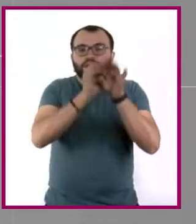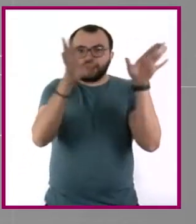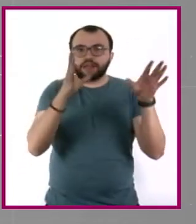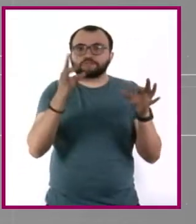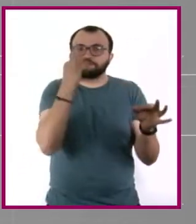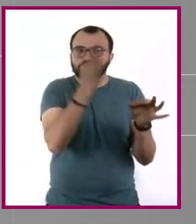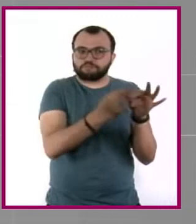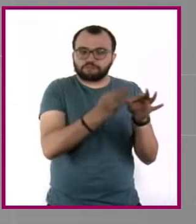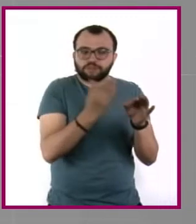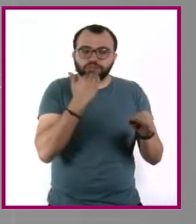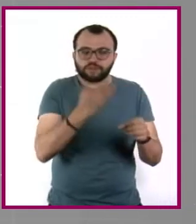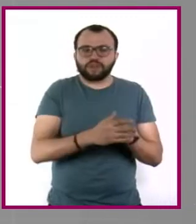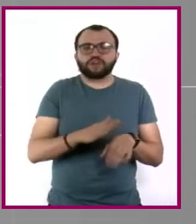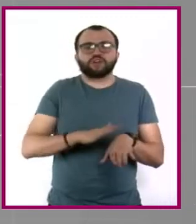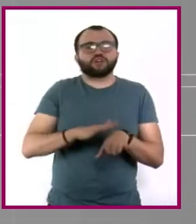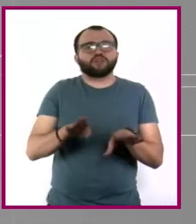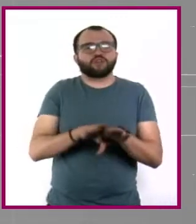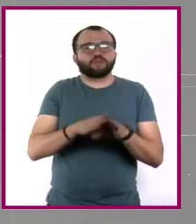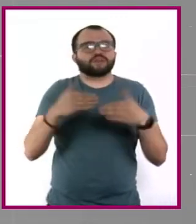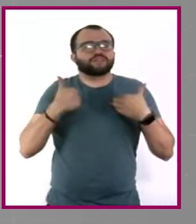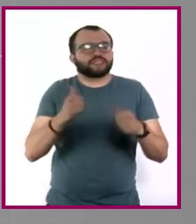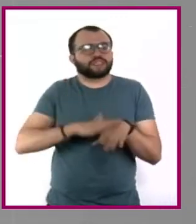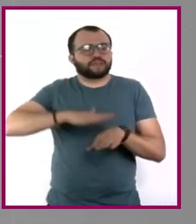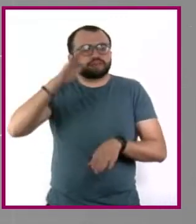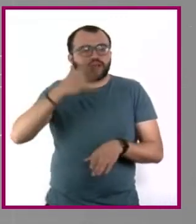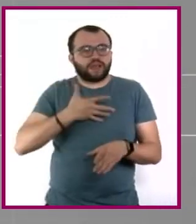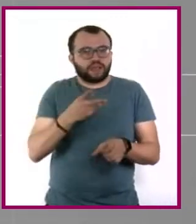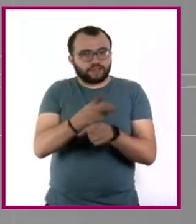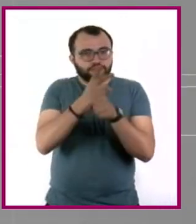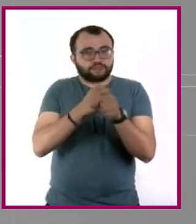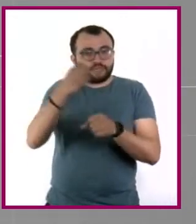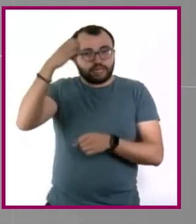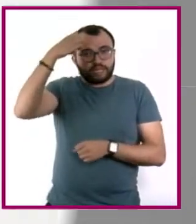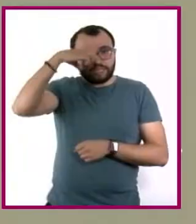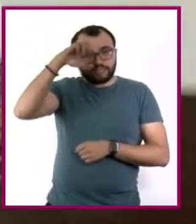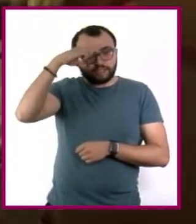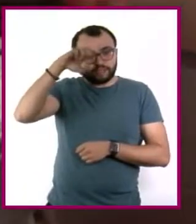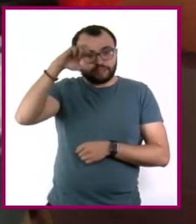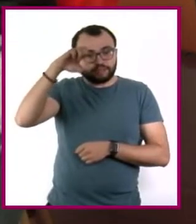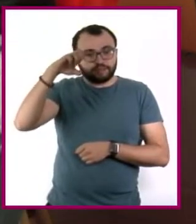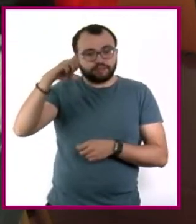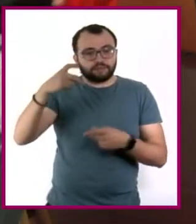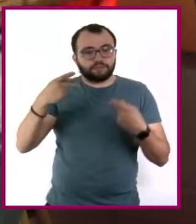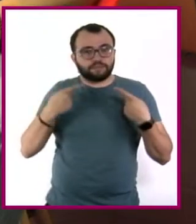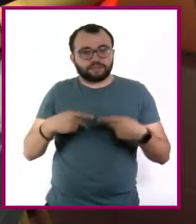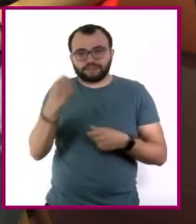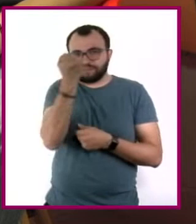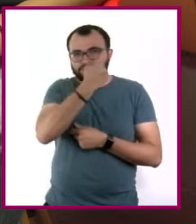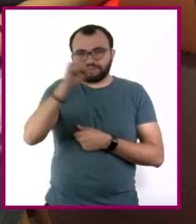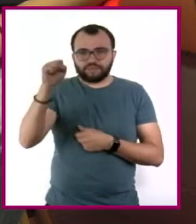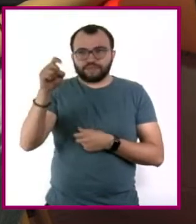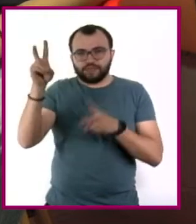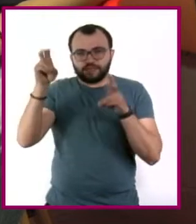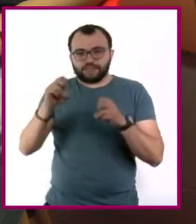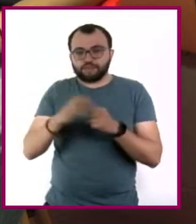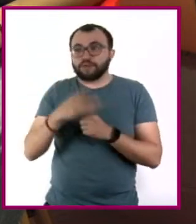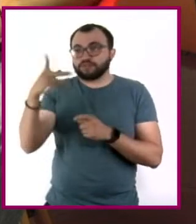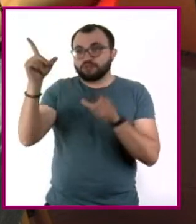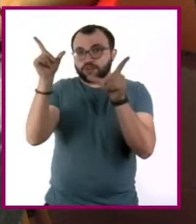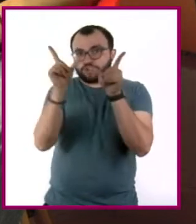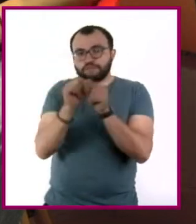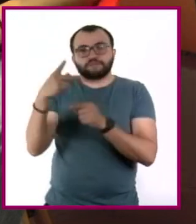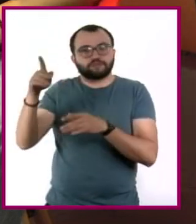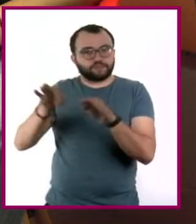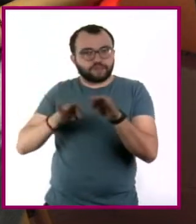más acerca del resumen, tenemos como invitado a una persona experta en el tema. El resumen es parte de su trabajo. Tiene